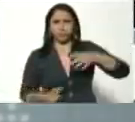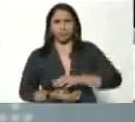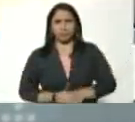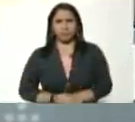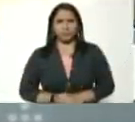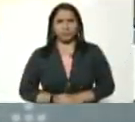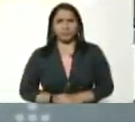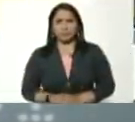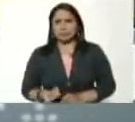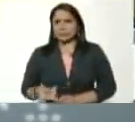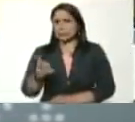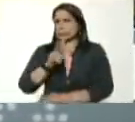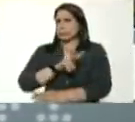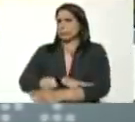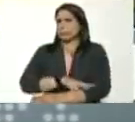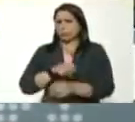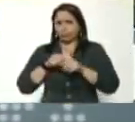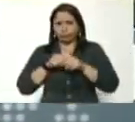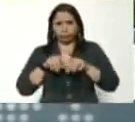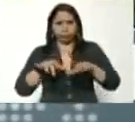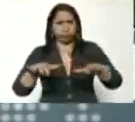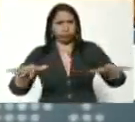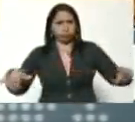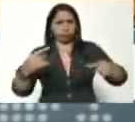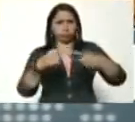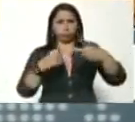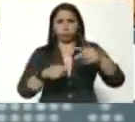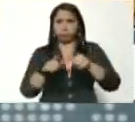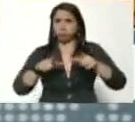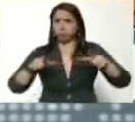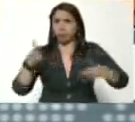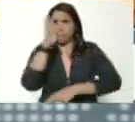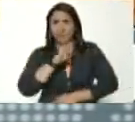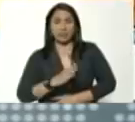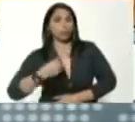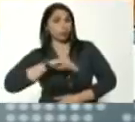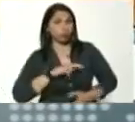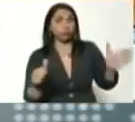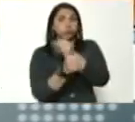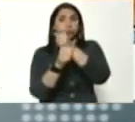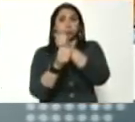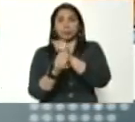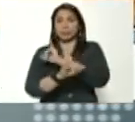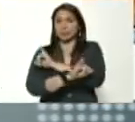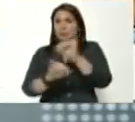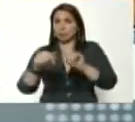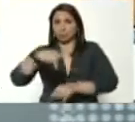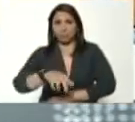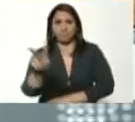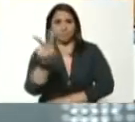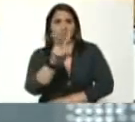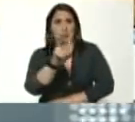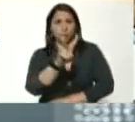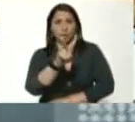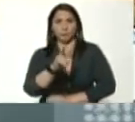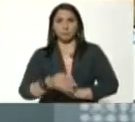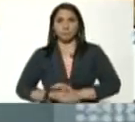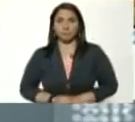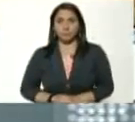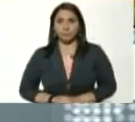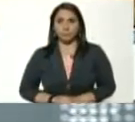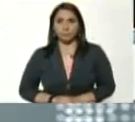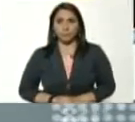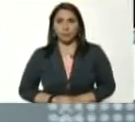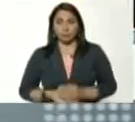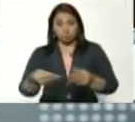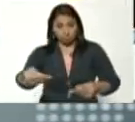mucho daño en Brasil y que ya se está expandiendo en distintos lugares. La hemos detectado ya en Venezuela. He recibido el